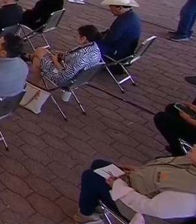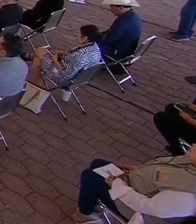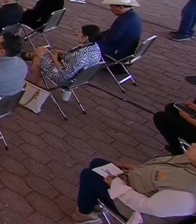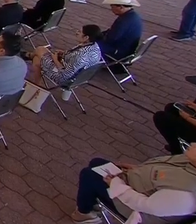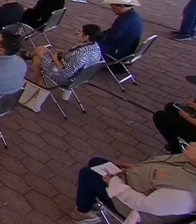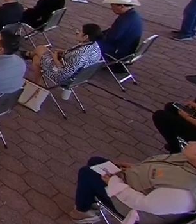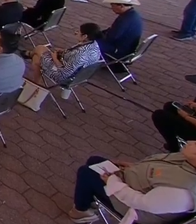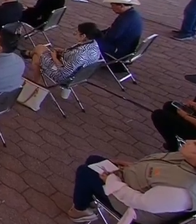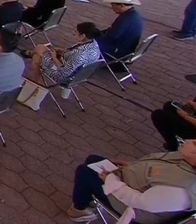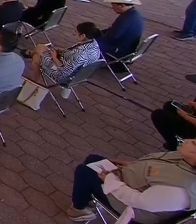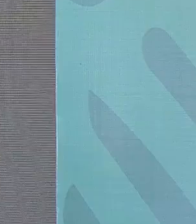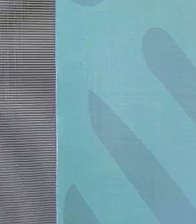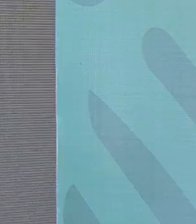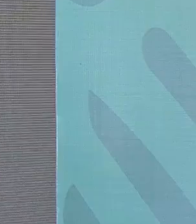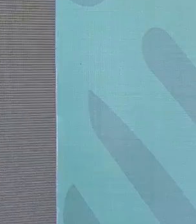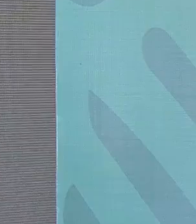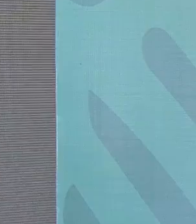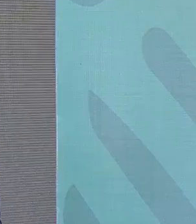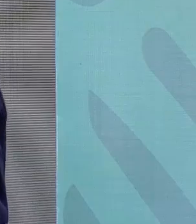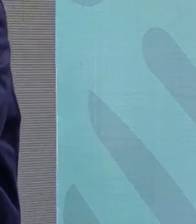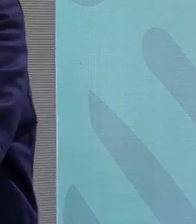caso, considerarlo